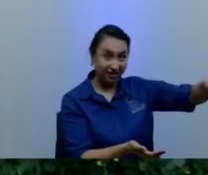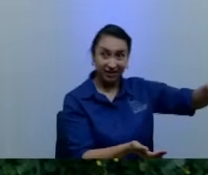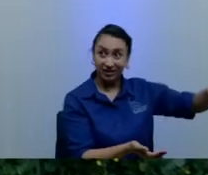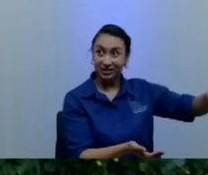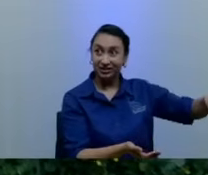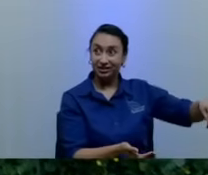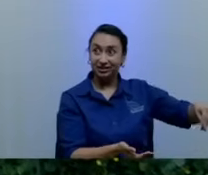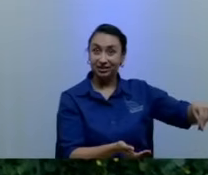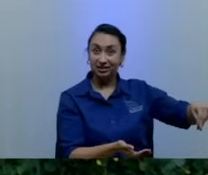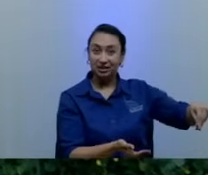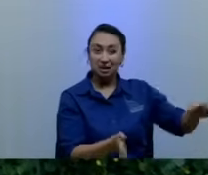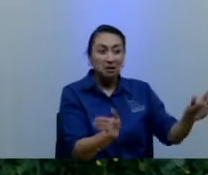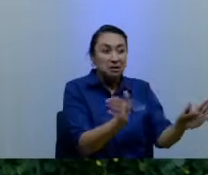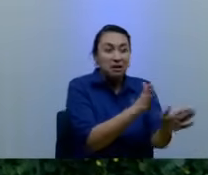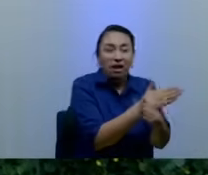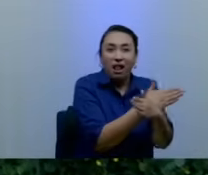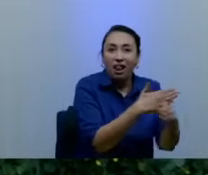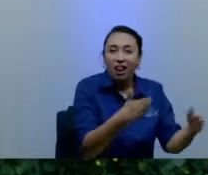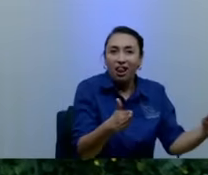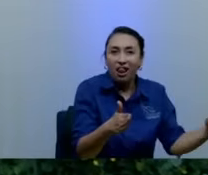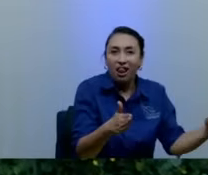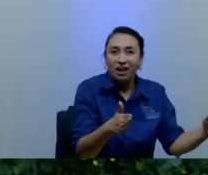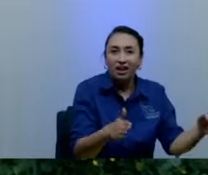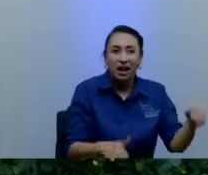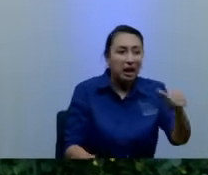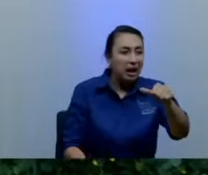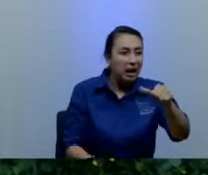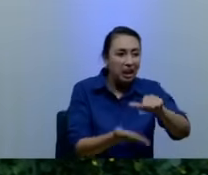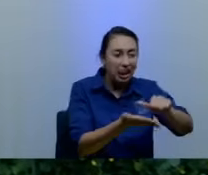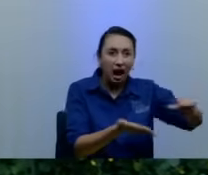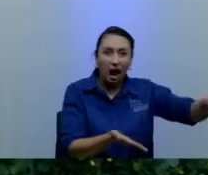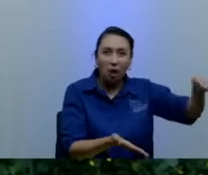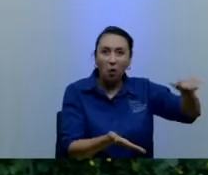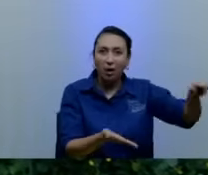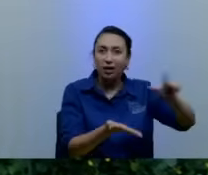¿Y el problema se quitó? Usted ni cuenta se dio.